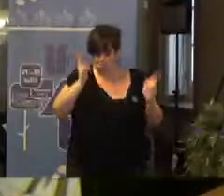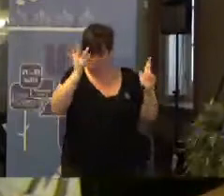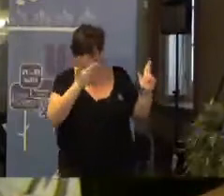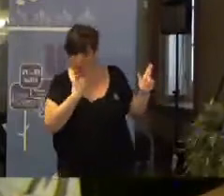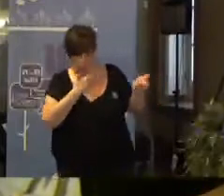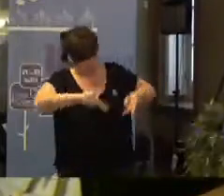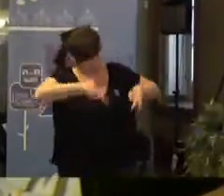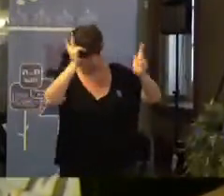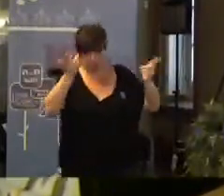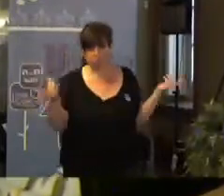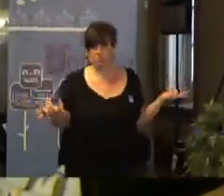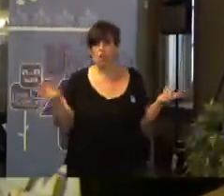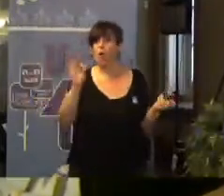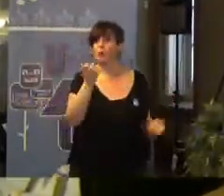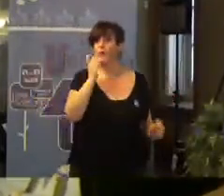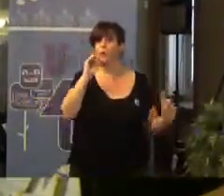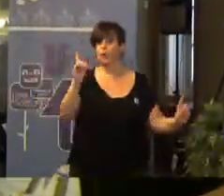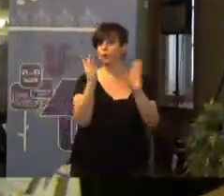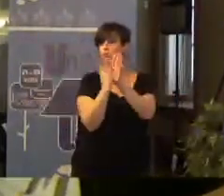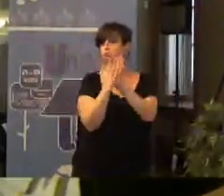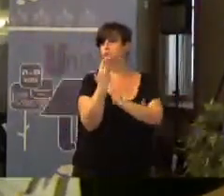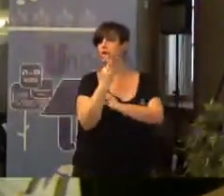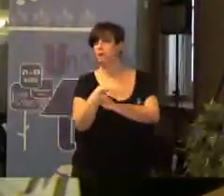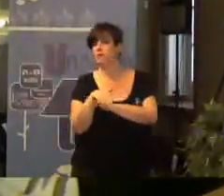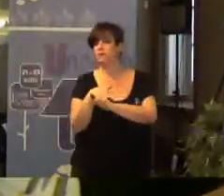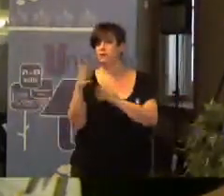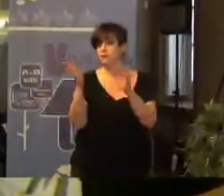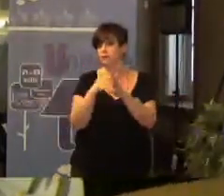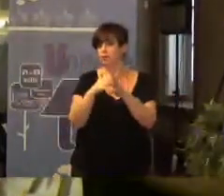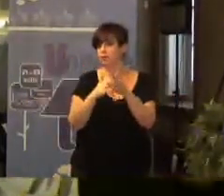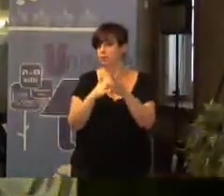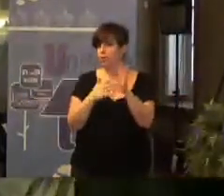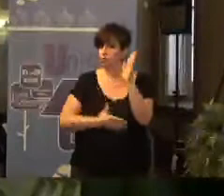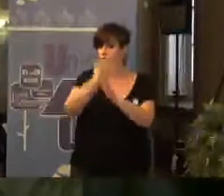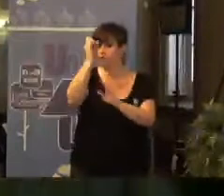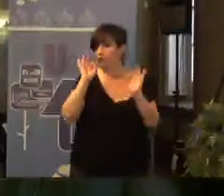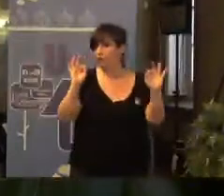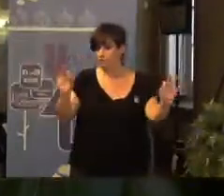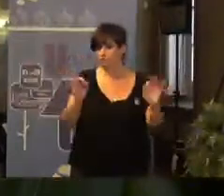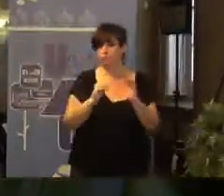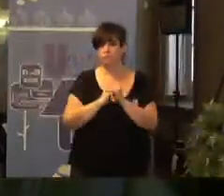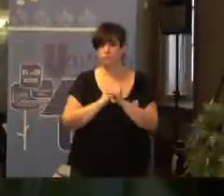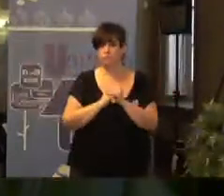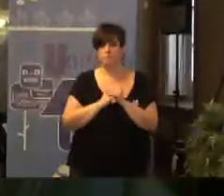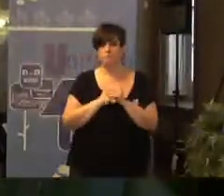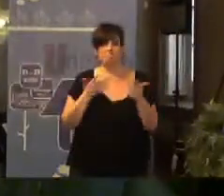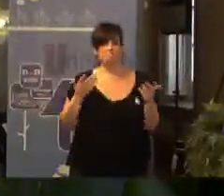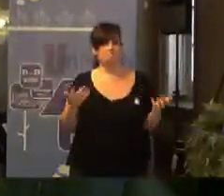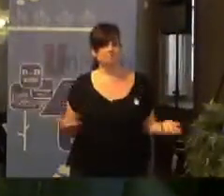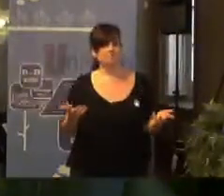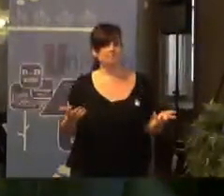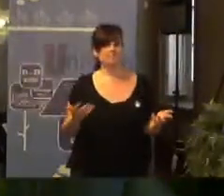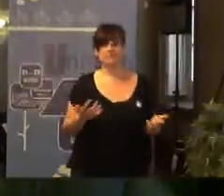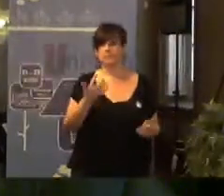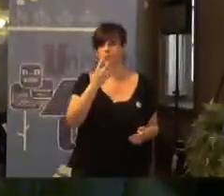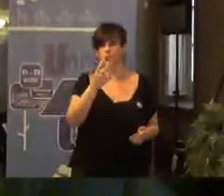quería acordar unha estructura federal-confederal, pois aí estábamos. Non se fixo así, e de aí ven o problema. Por lo tanto, nunca se pode entender